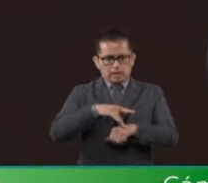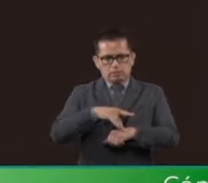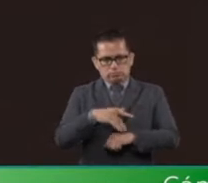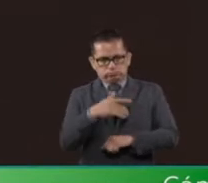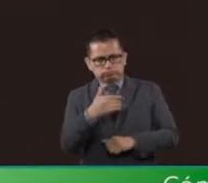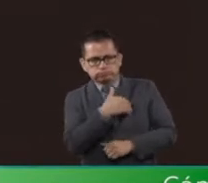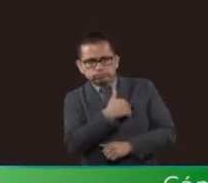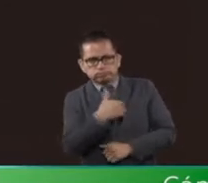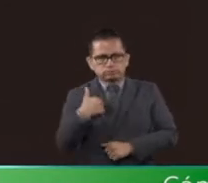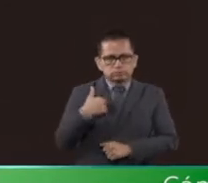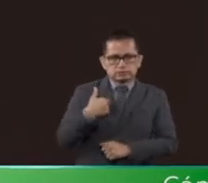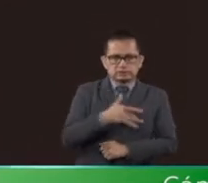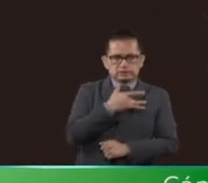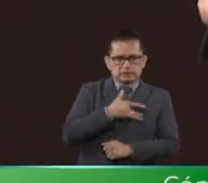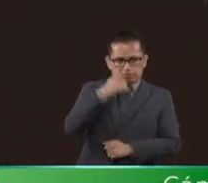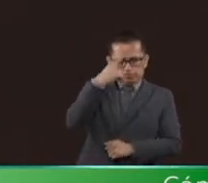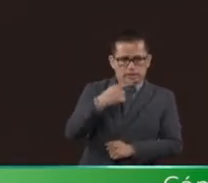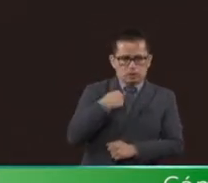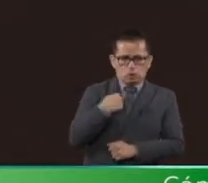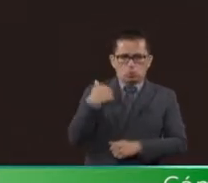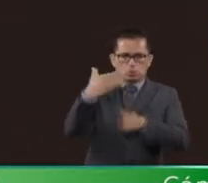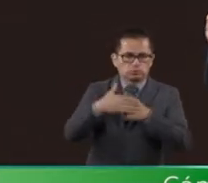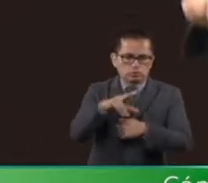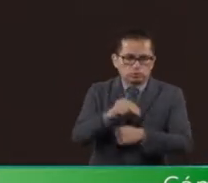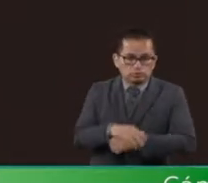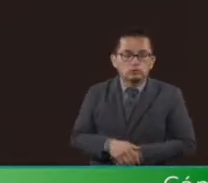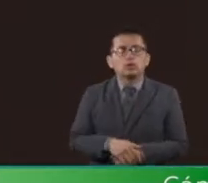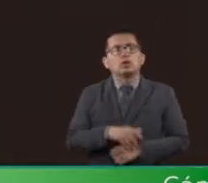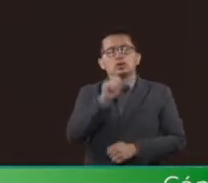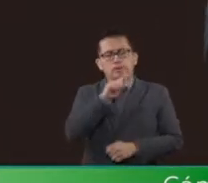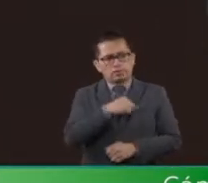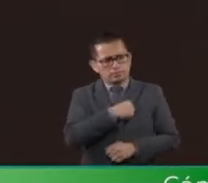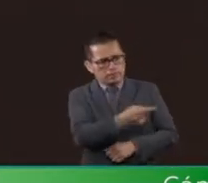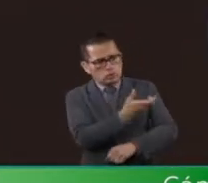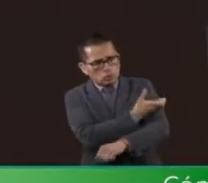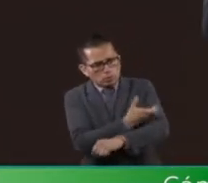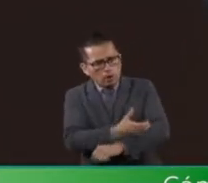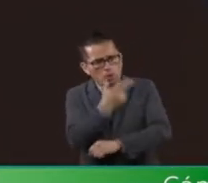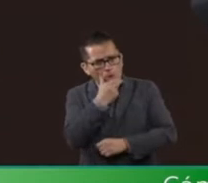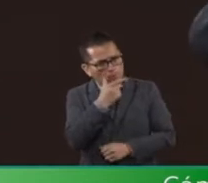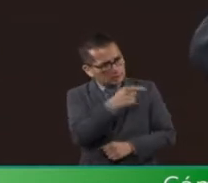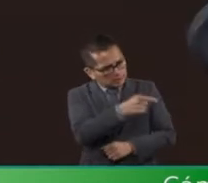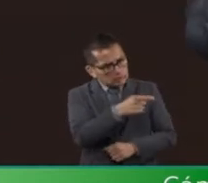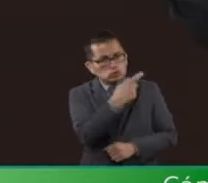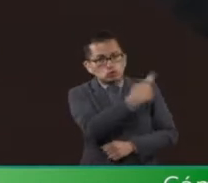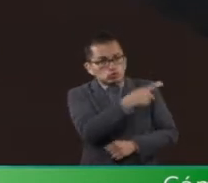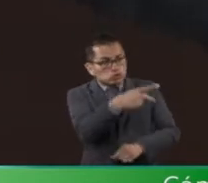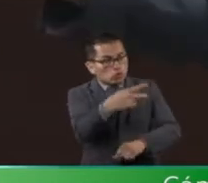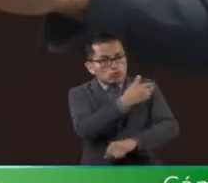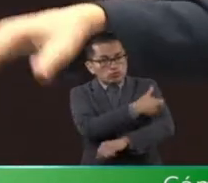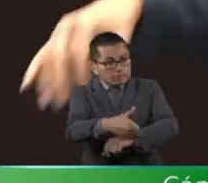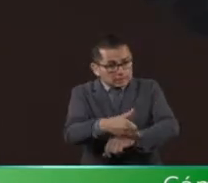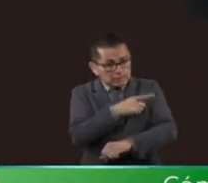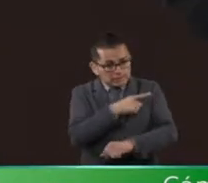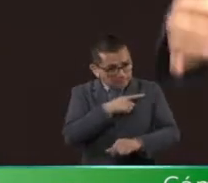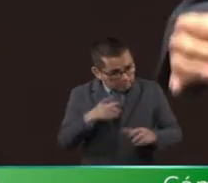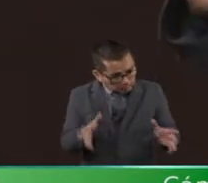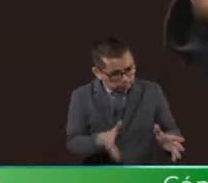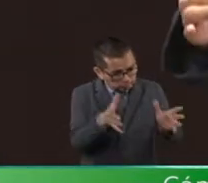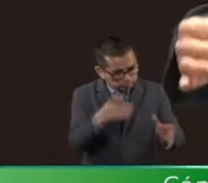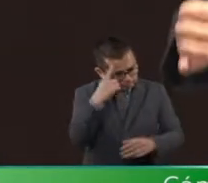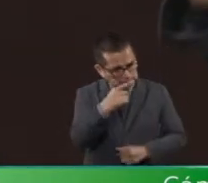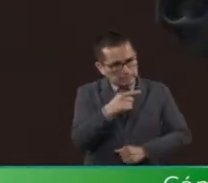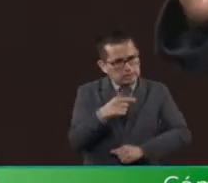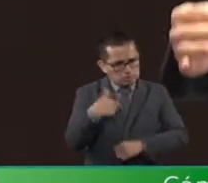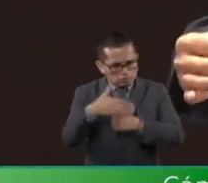tengamos compañeros, y les hablo a los hombres, solidarios, que incentivemos a que las mujeres de nuestra familia, de nuestros trabajos, salgan